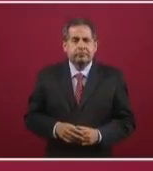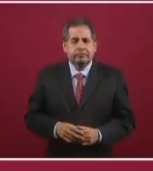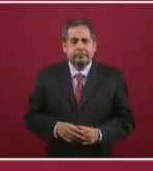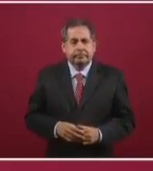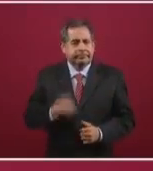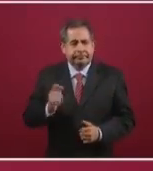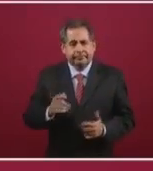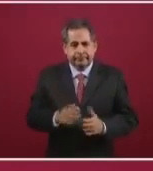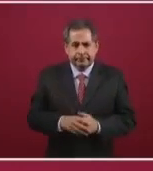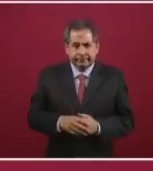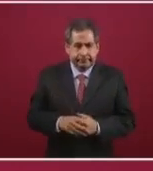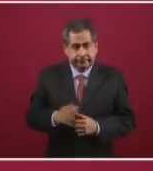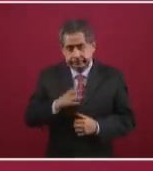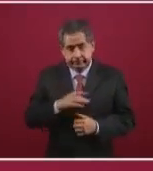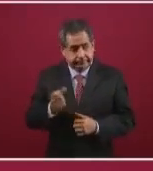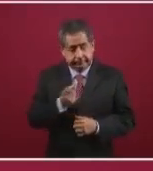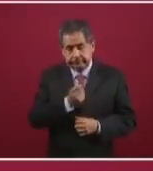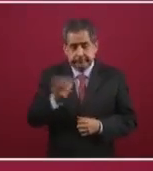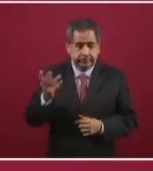porque hay unos que